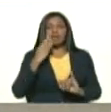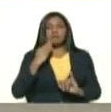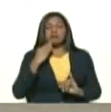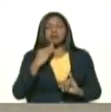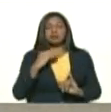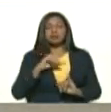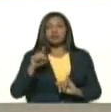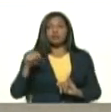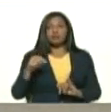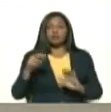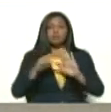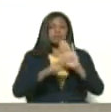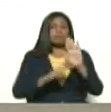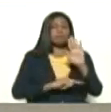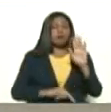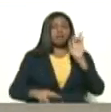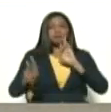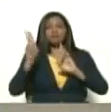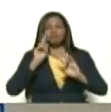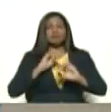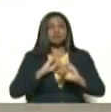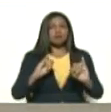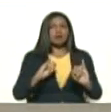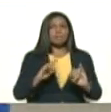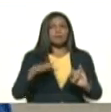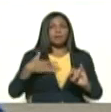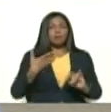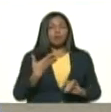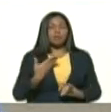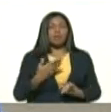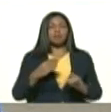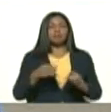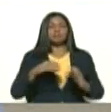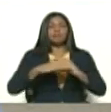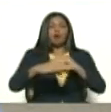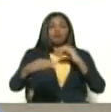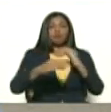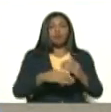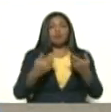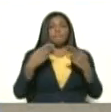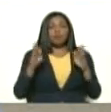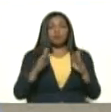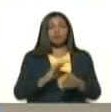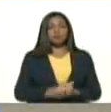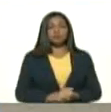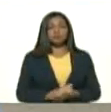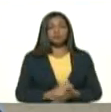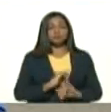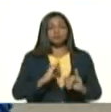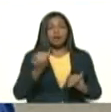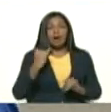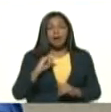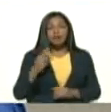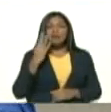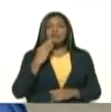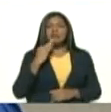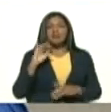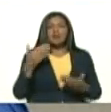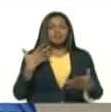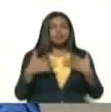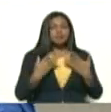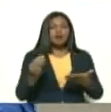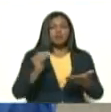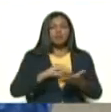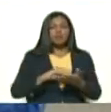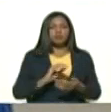lo que son las normativas sanitarias para tomar el transporte público. Ya hay experiencia de qué actividades han